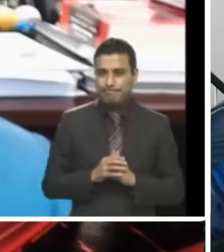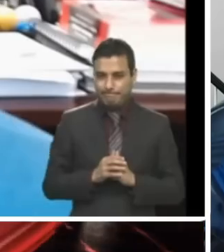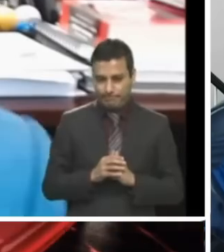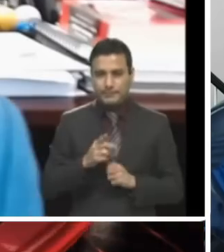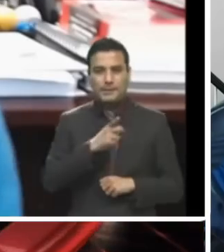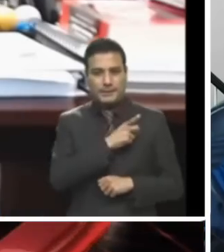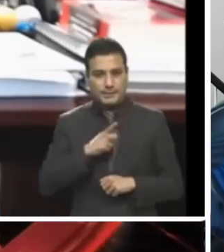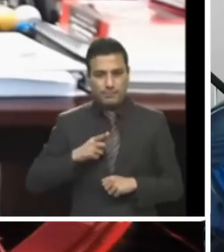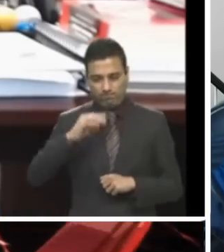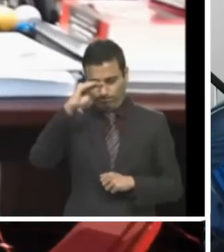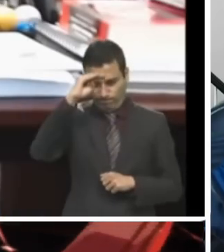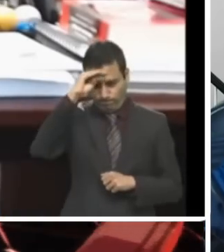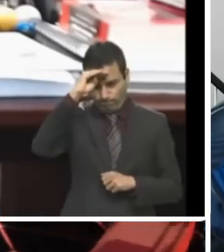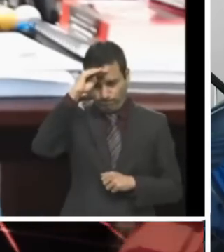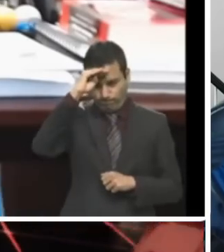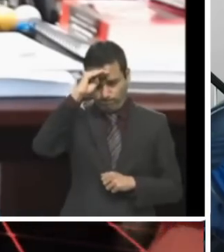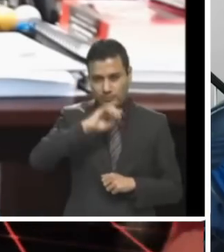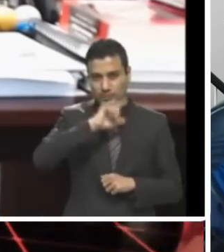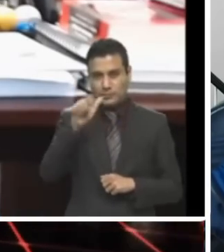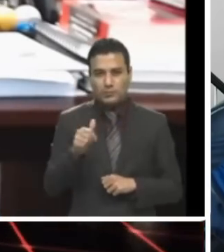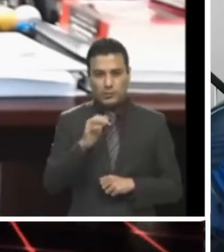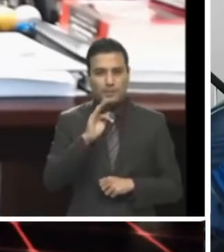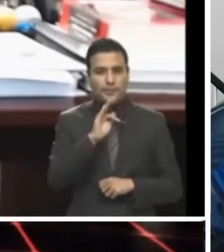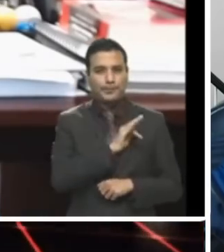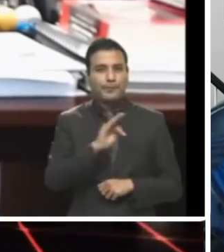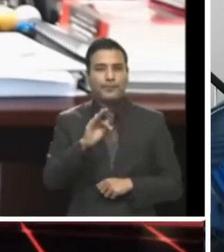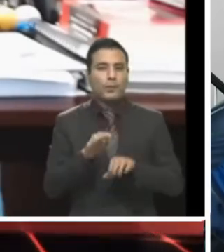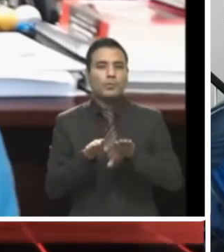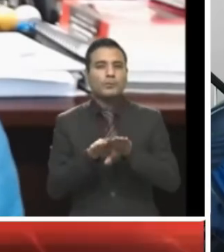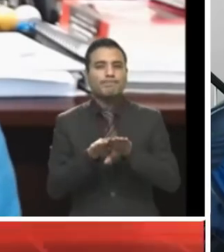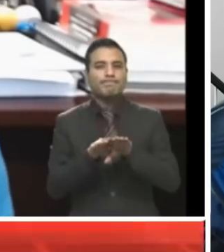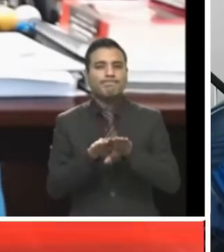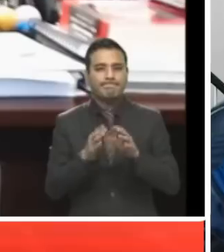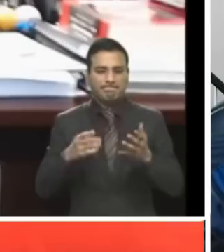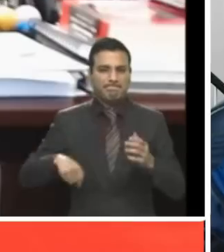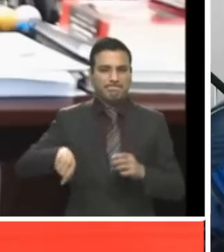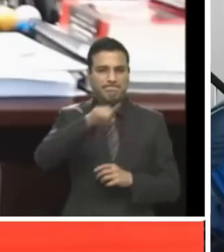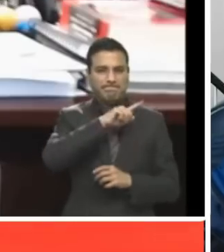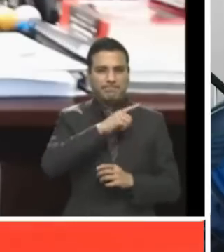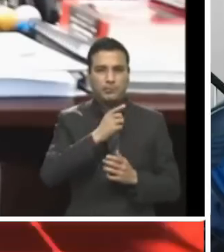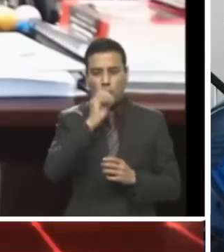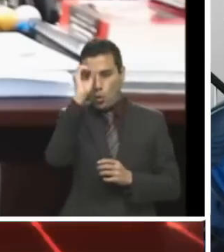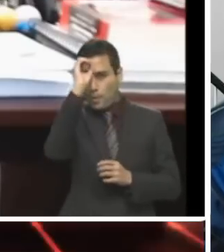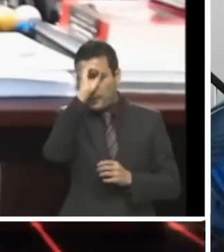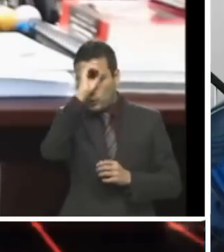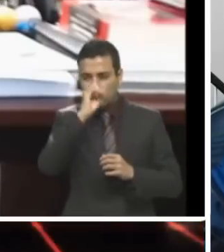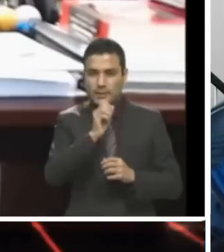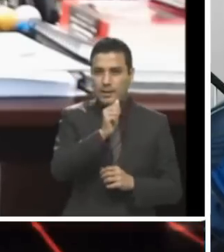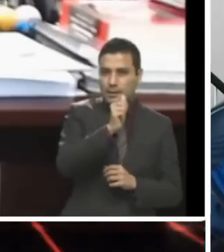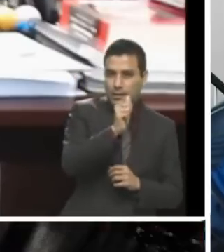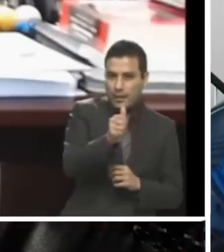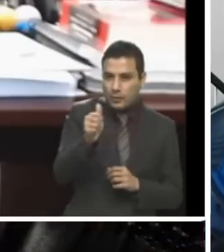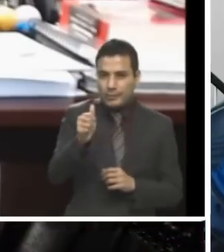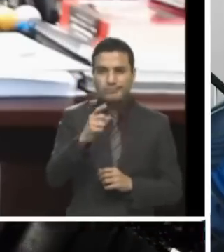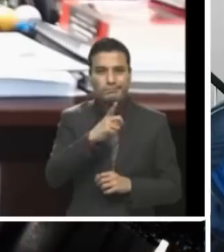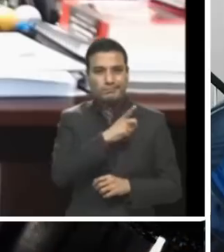que nos permita tomar insisto democráticamente los distintos puntos de vista de cara a la importantísima